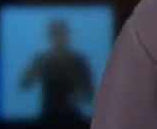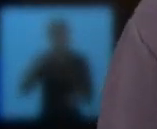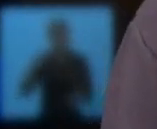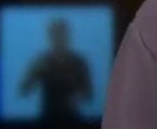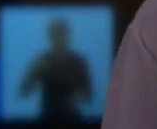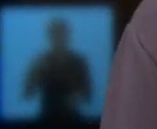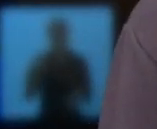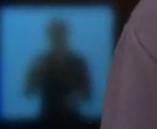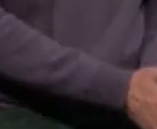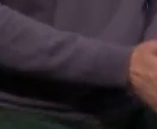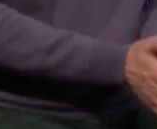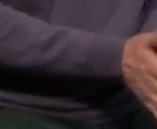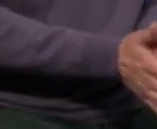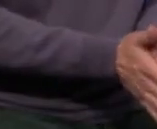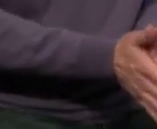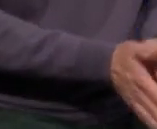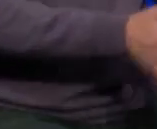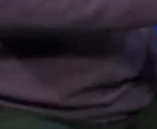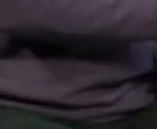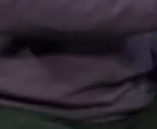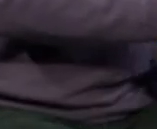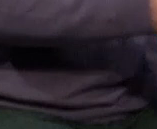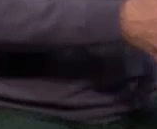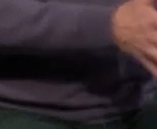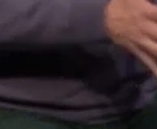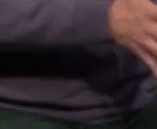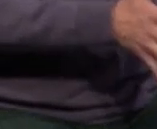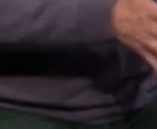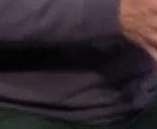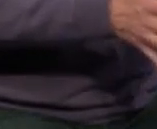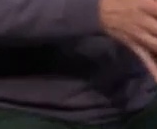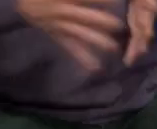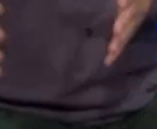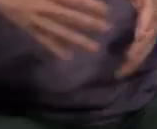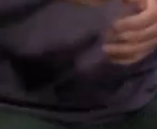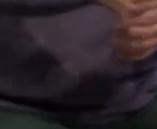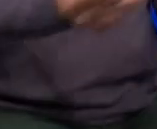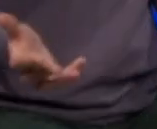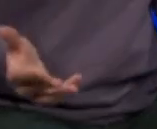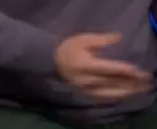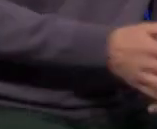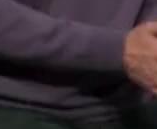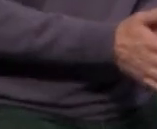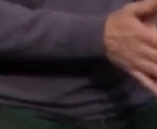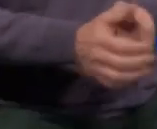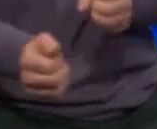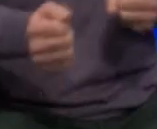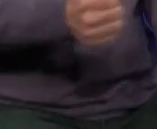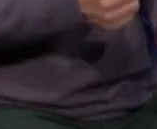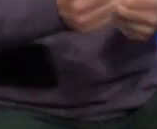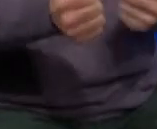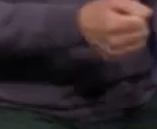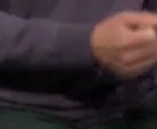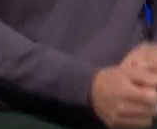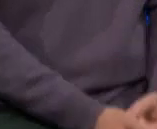que con Labaña pasa algo muy particular. Tanto Macri como Alberto Fernández dijeron que sería una persona de consulta en sus próximos gobiernos. O sea, como que de algún modo